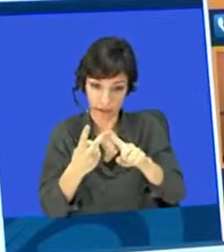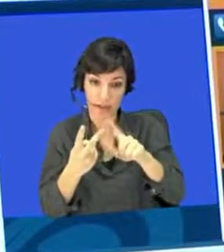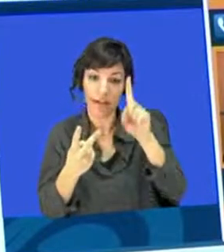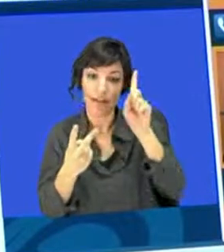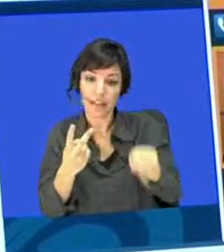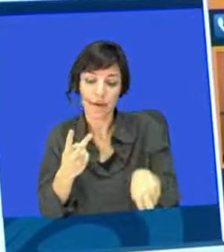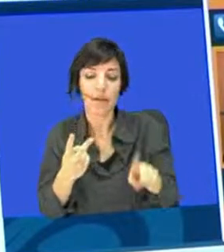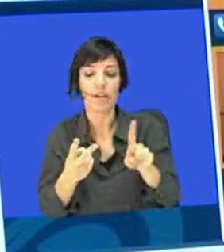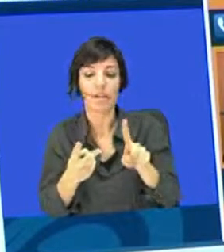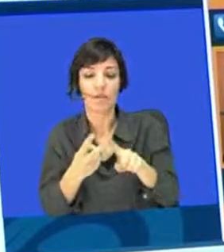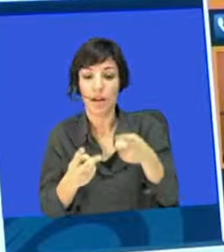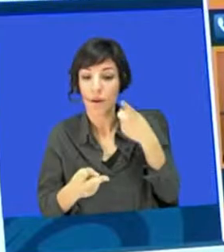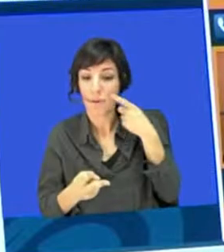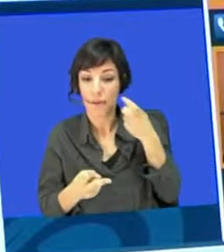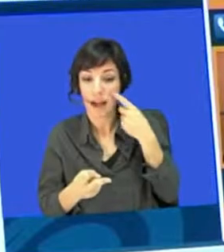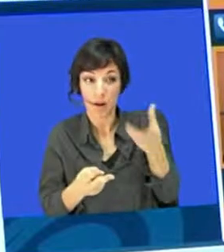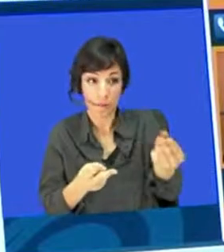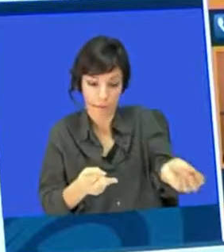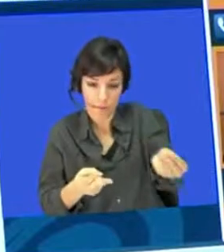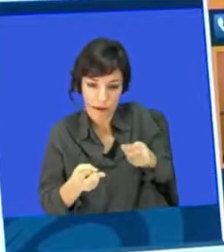comprobante del pago